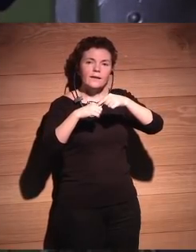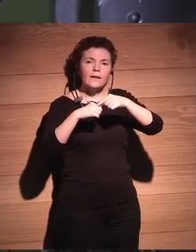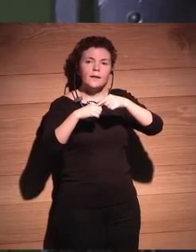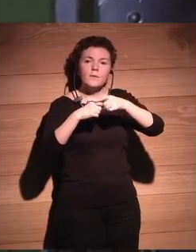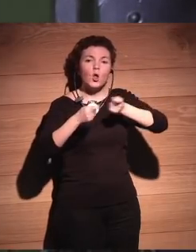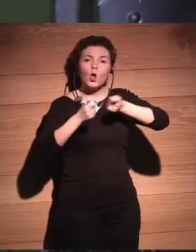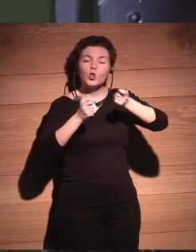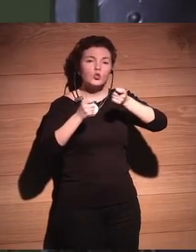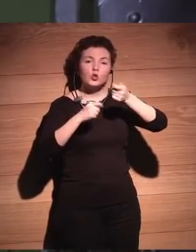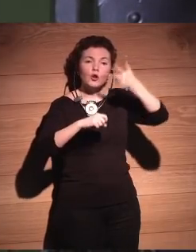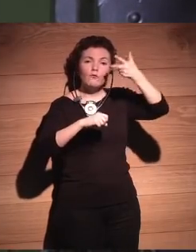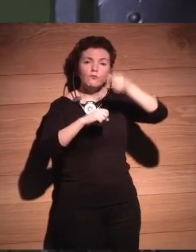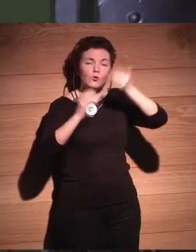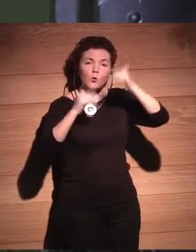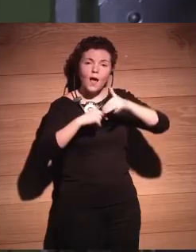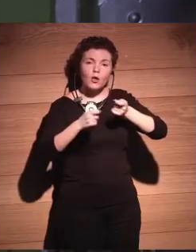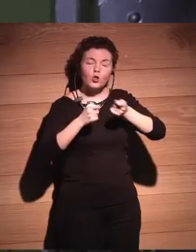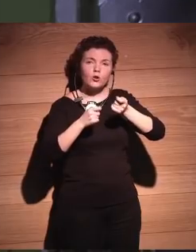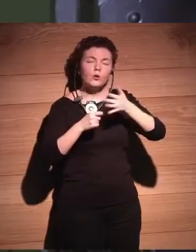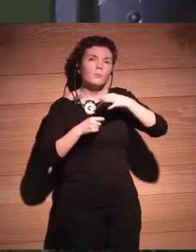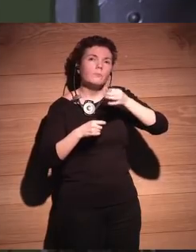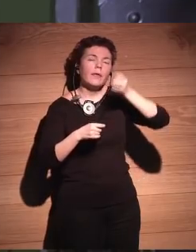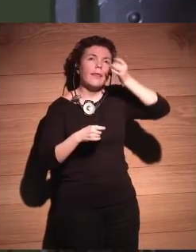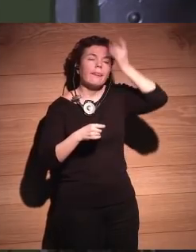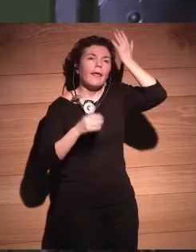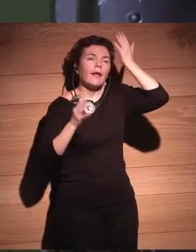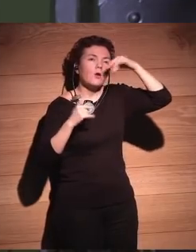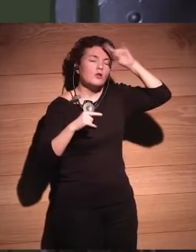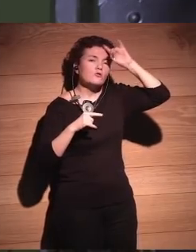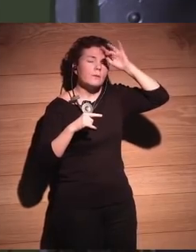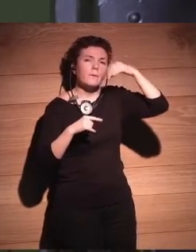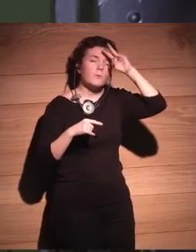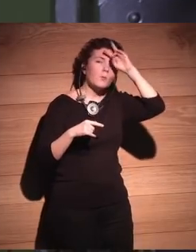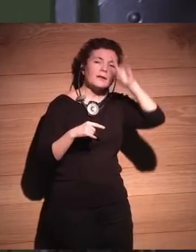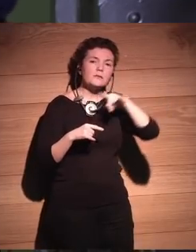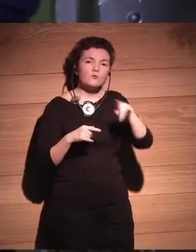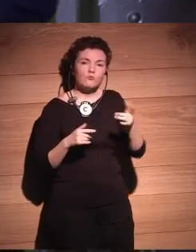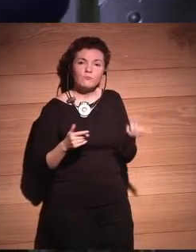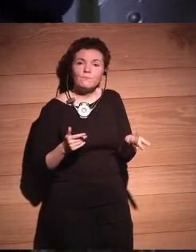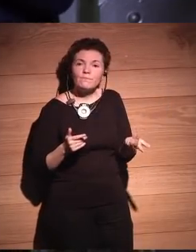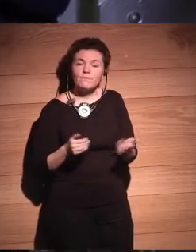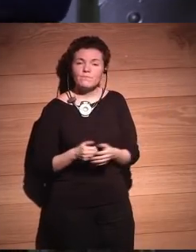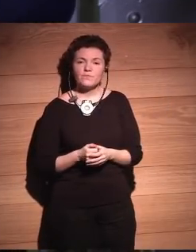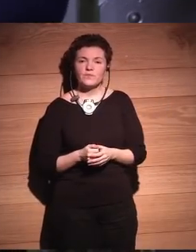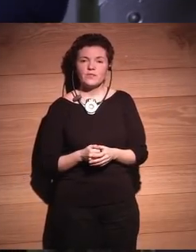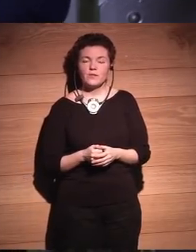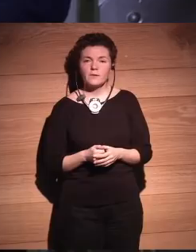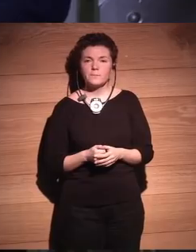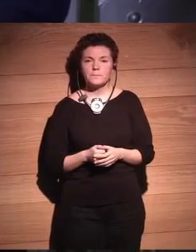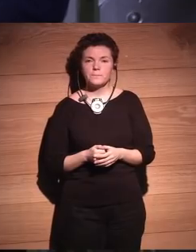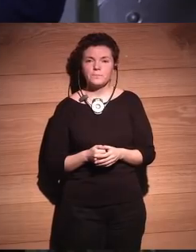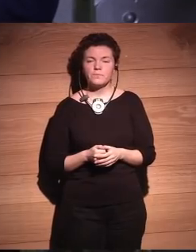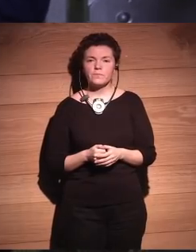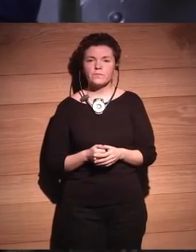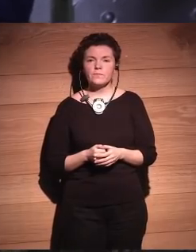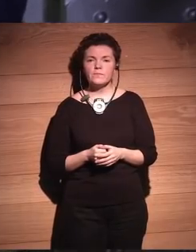no controlábamos esta inyección, pues no tenemos una idea de si cabía preocuparse o no. Es decir, en el